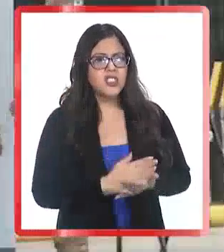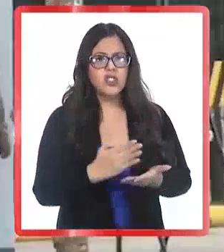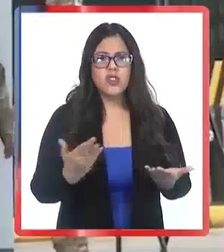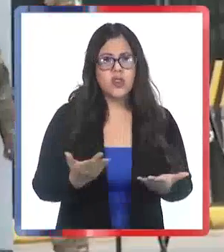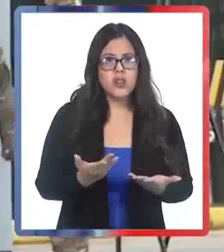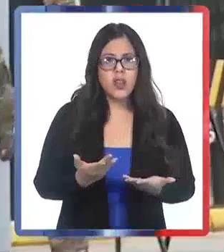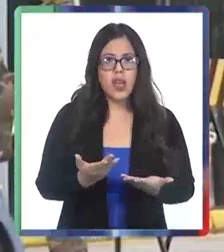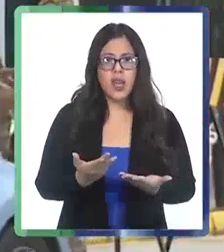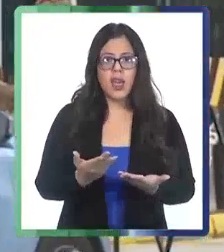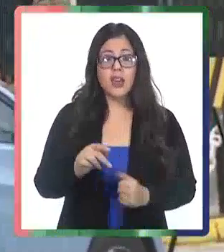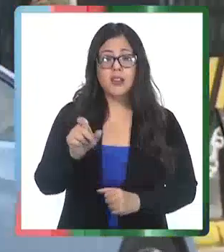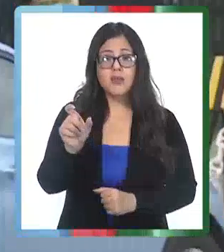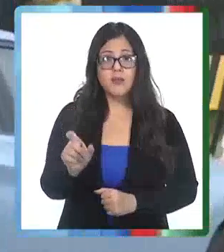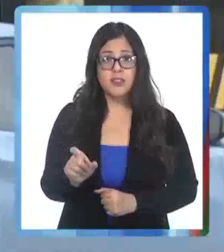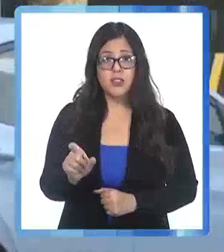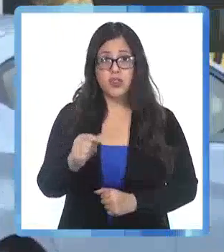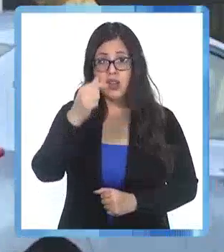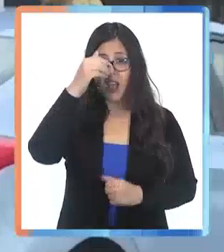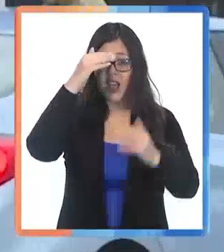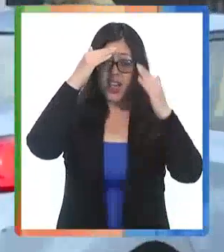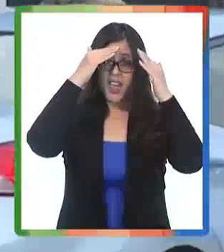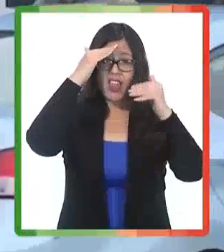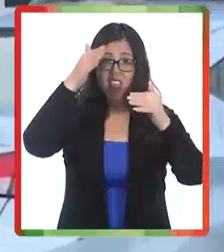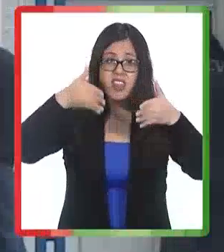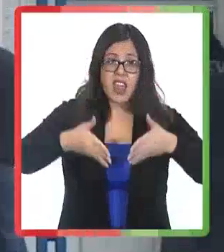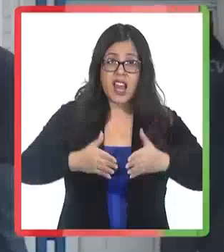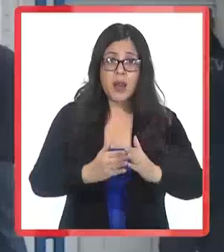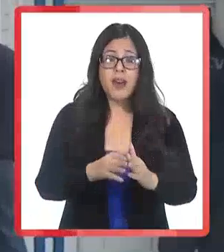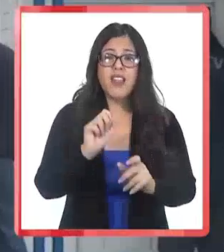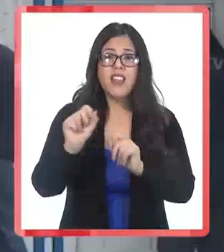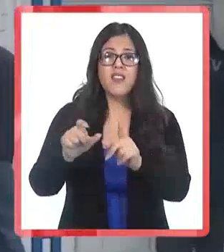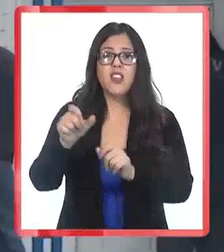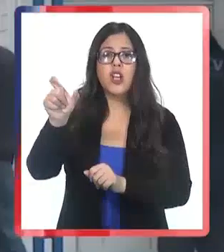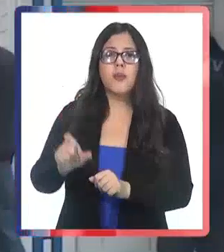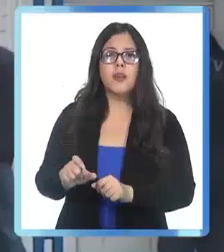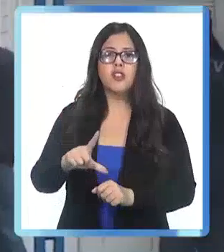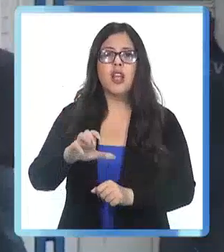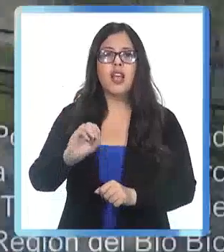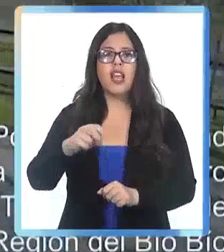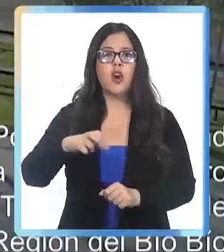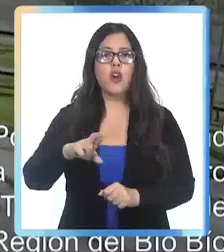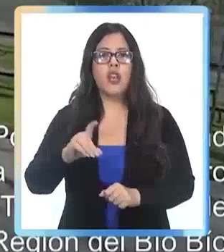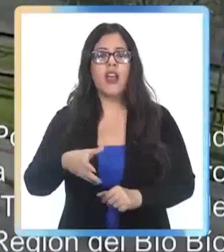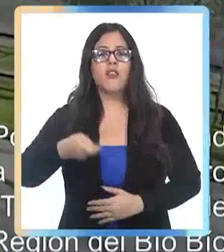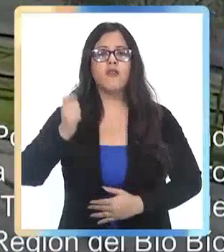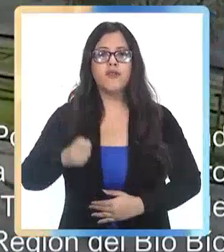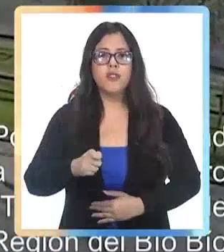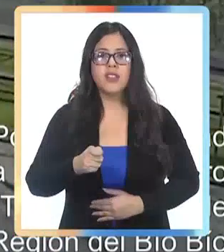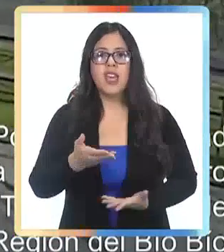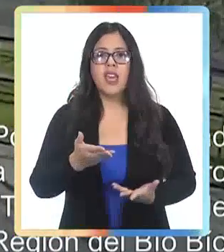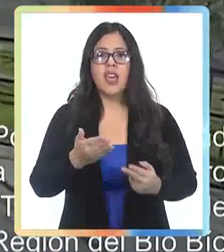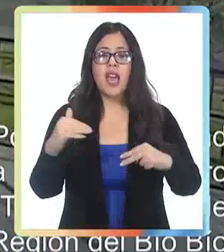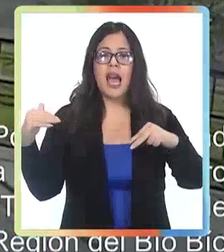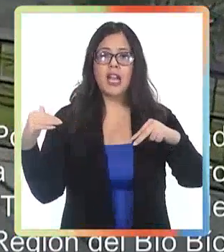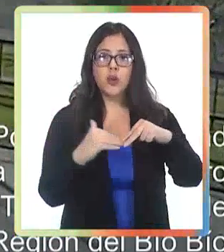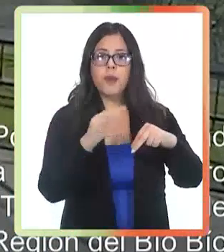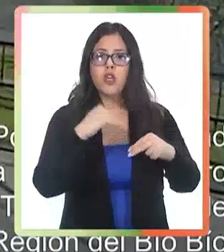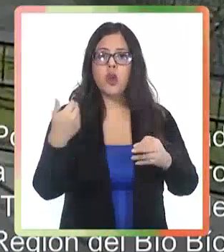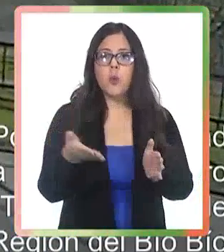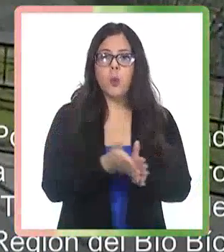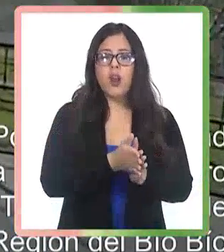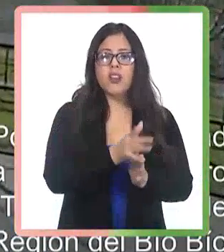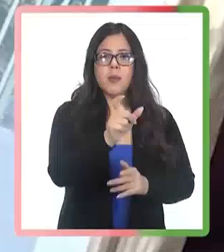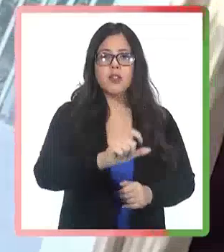decisión se adoptó porque el oficial de la Armada defendió al cabo Leonardo Medina, formalizado por el atropello y muerte del